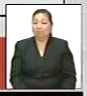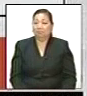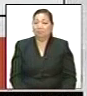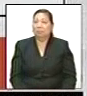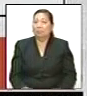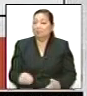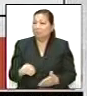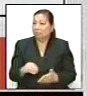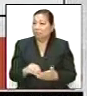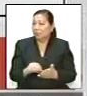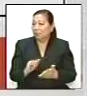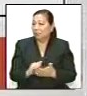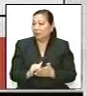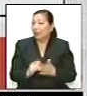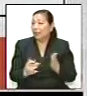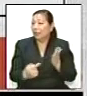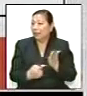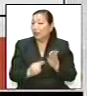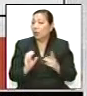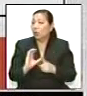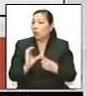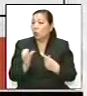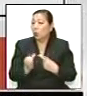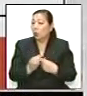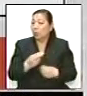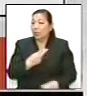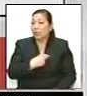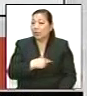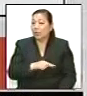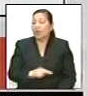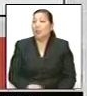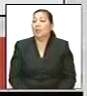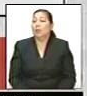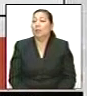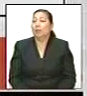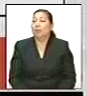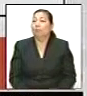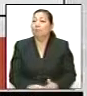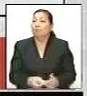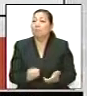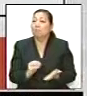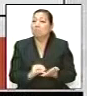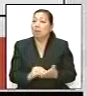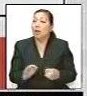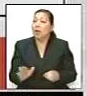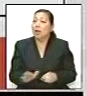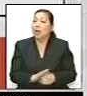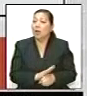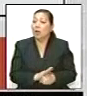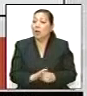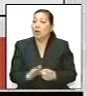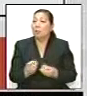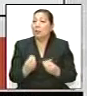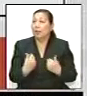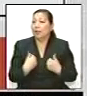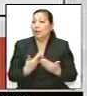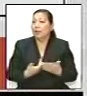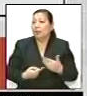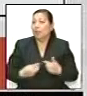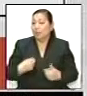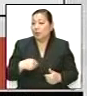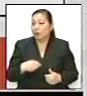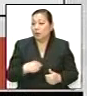composiciones étnicas culturales y religiosas es decir un escenario mucho más complejo del que tenemos nosotros